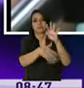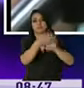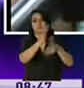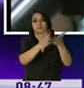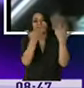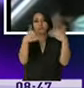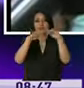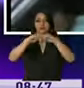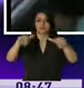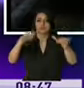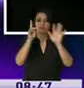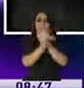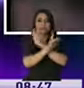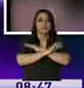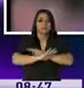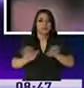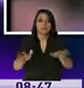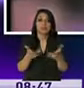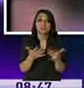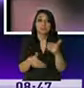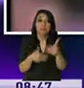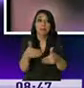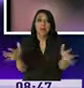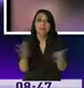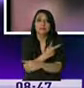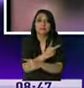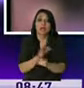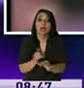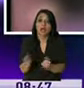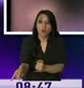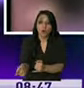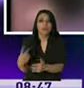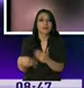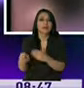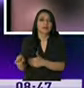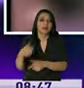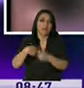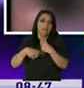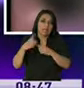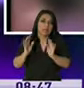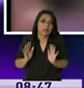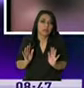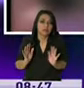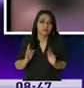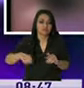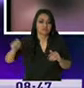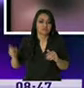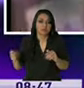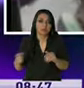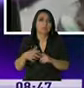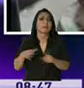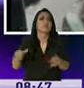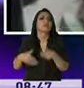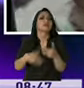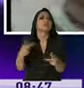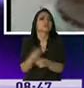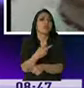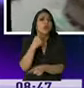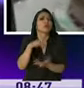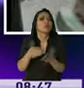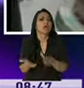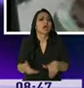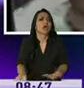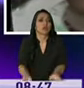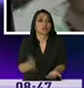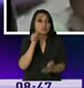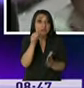que denunciarle. No esperen a que avance. Hoy fue una retada terrible en la espalda y por eso la denunciaron. Mañana